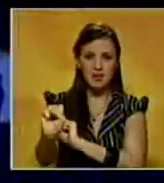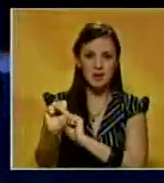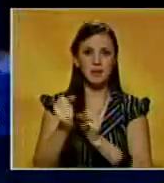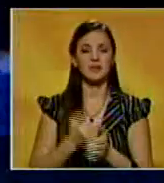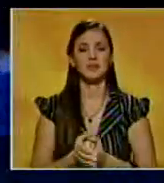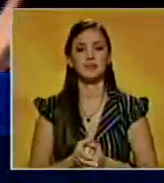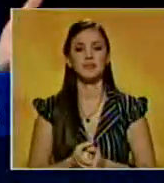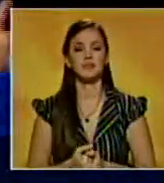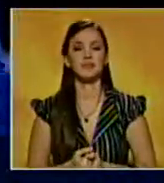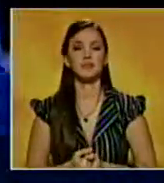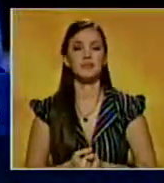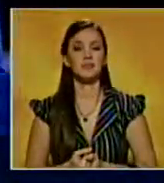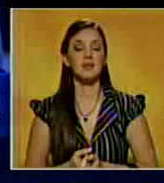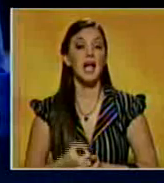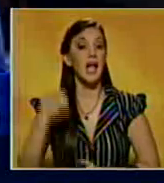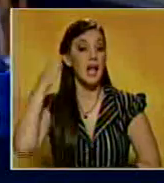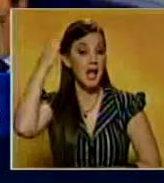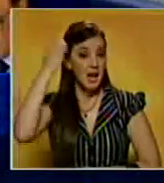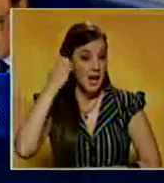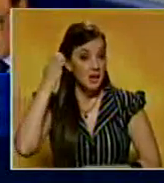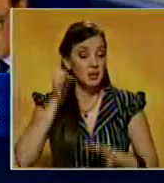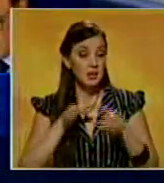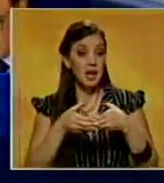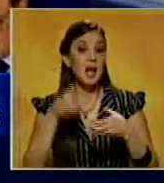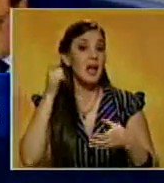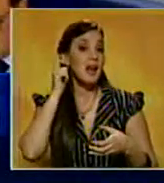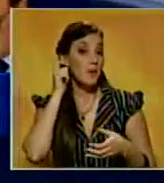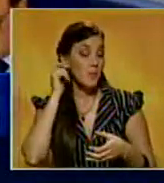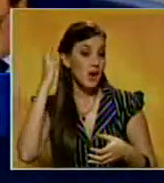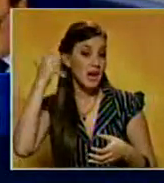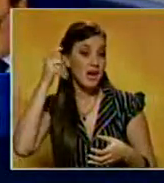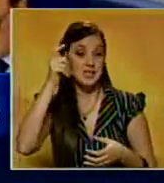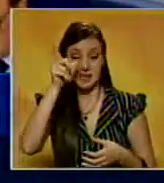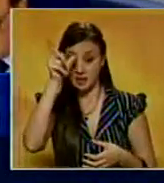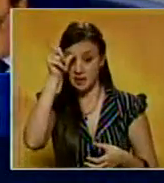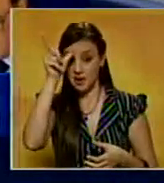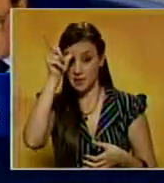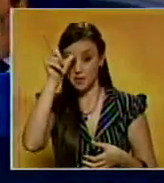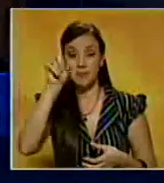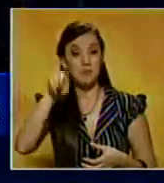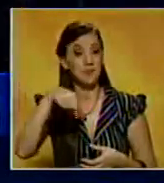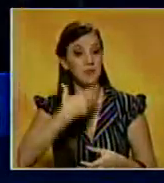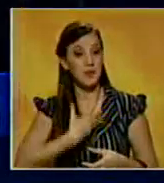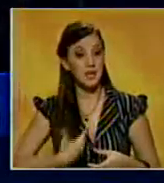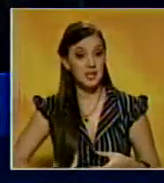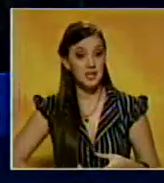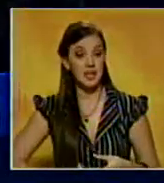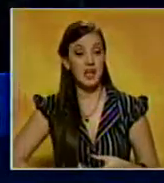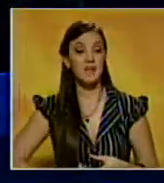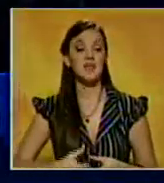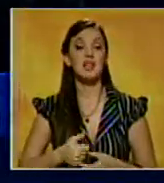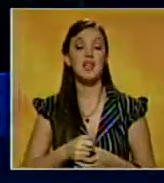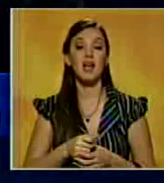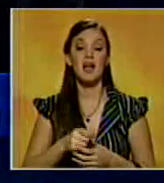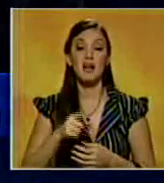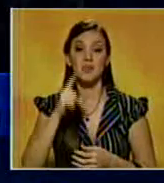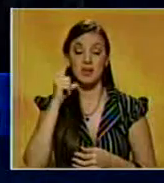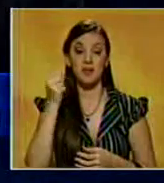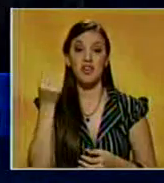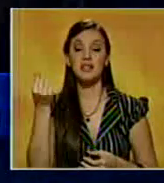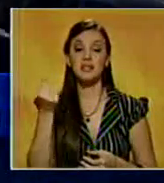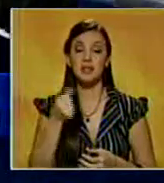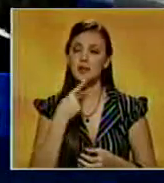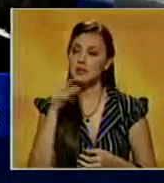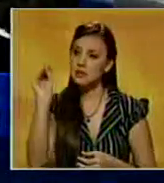Ante la Eurocámara, la canciller alemana Angela Merkel y el presidente de Francia, François Hollande, exhortaron a los países europeos